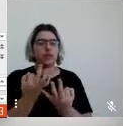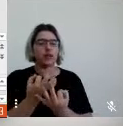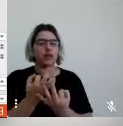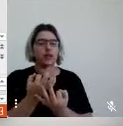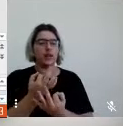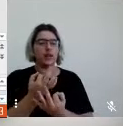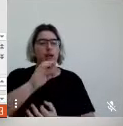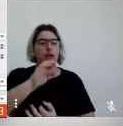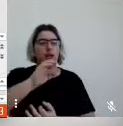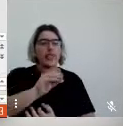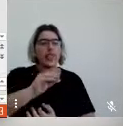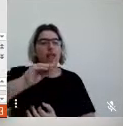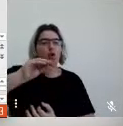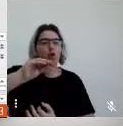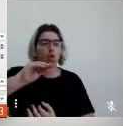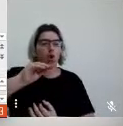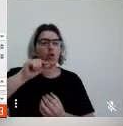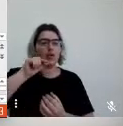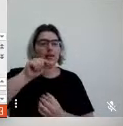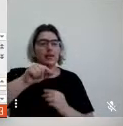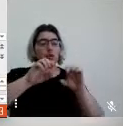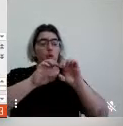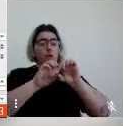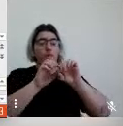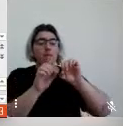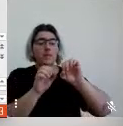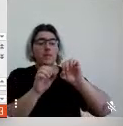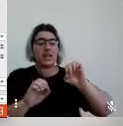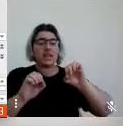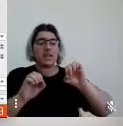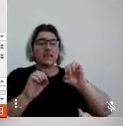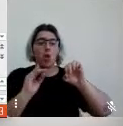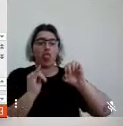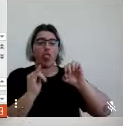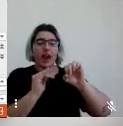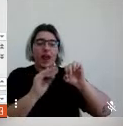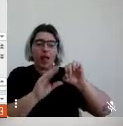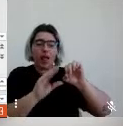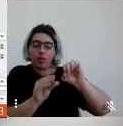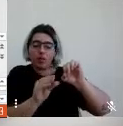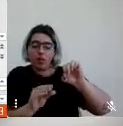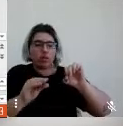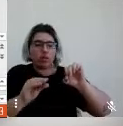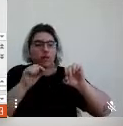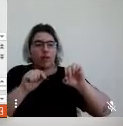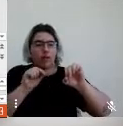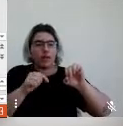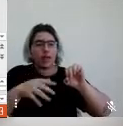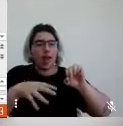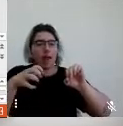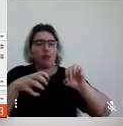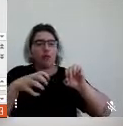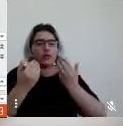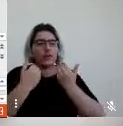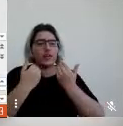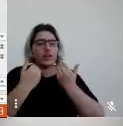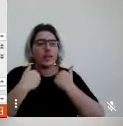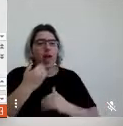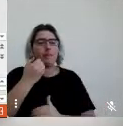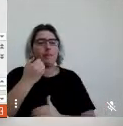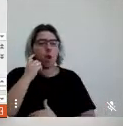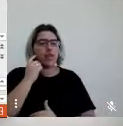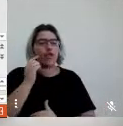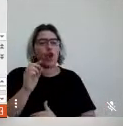porción del intestino delgado. Y en este punto va a comenzar la absorción de los aminoácidos, de las vitaminas y todos